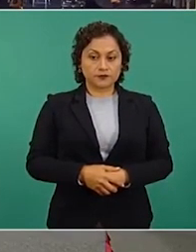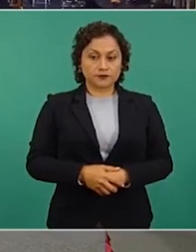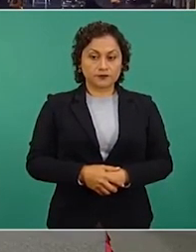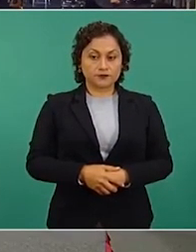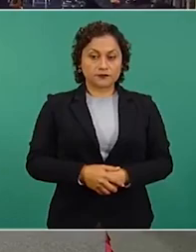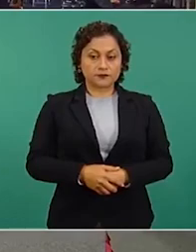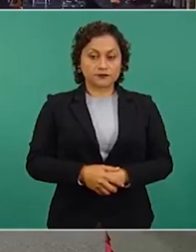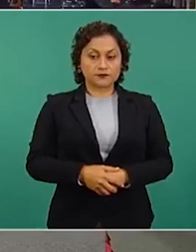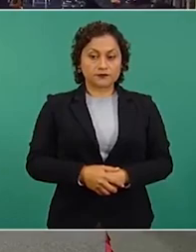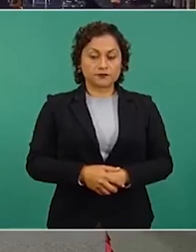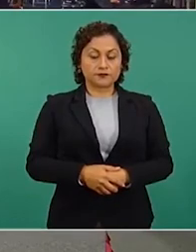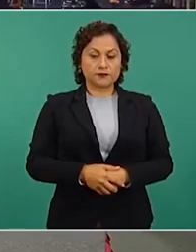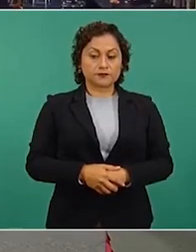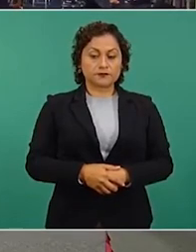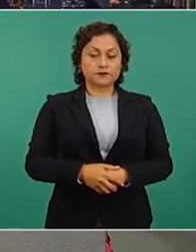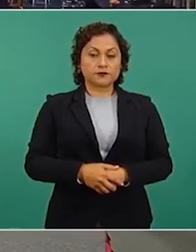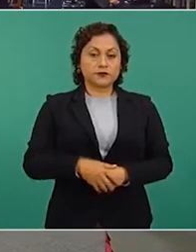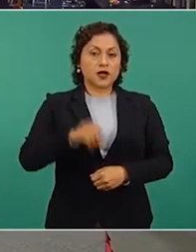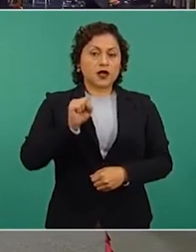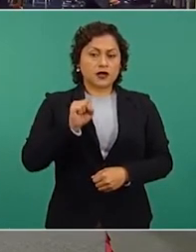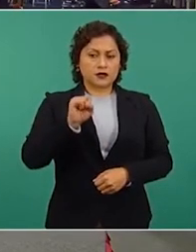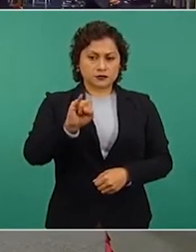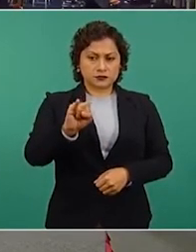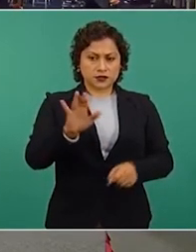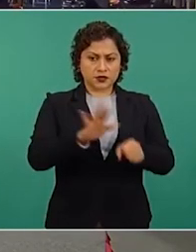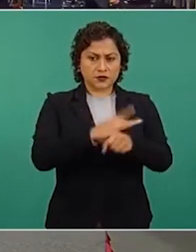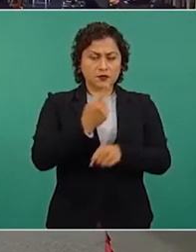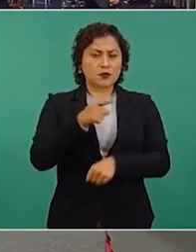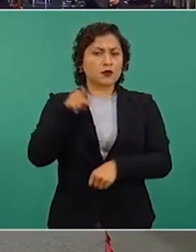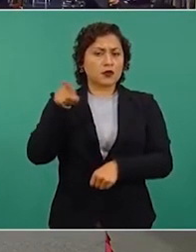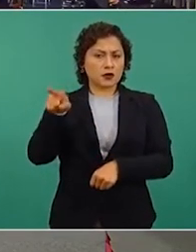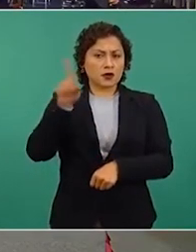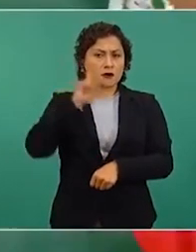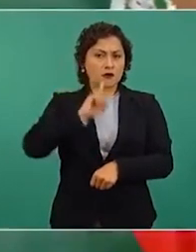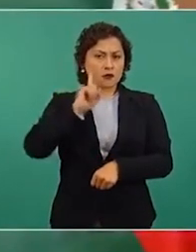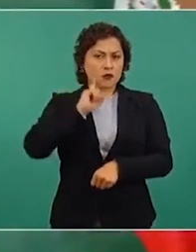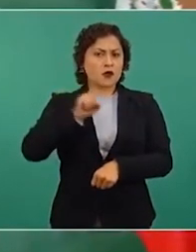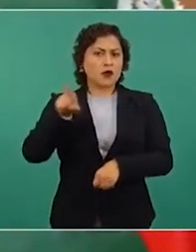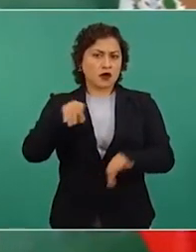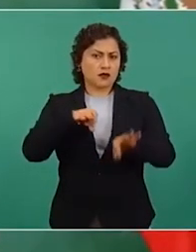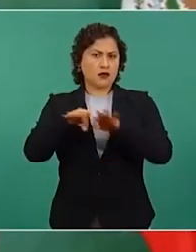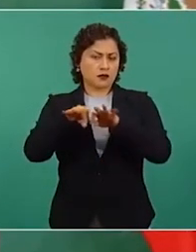Pues sí, porque es subsecretaria de Hacienda.